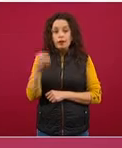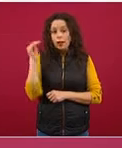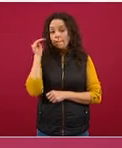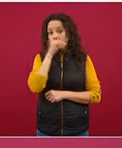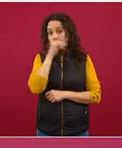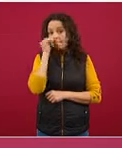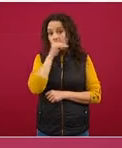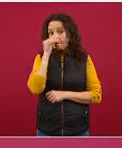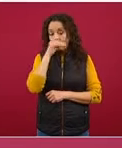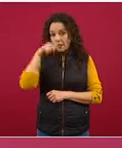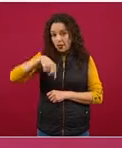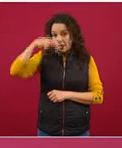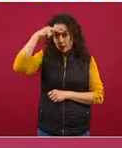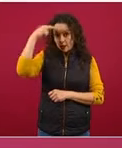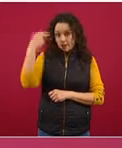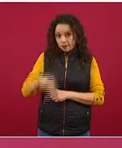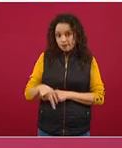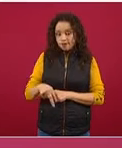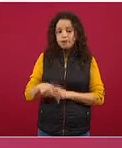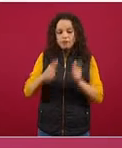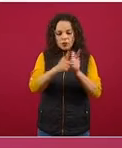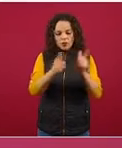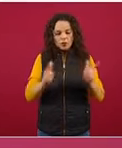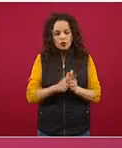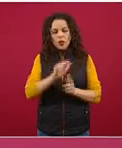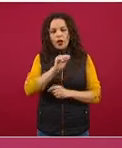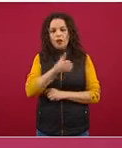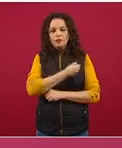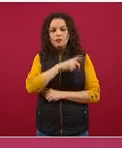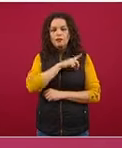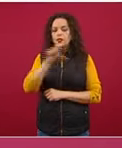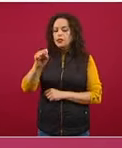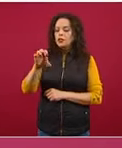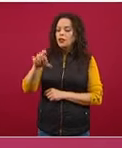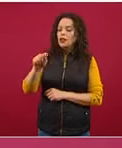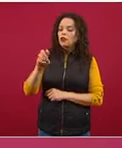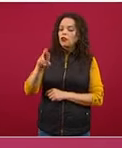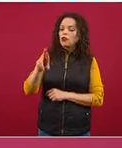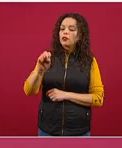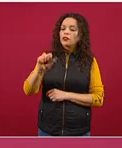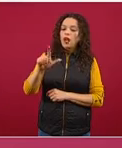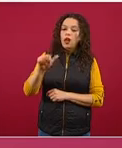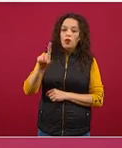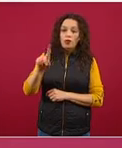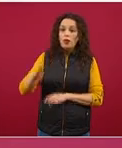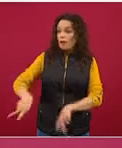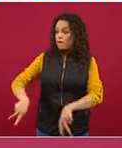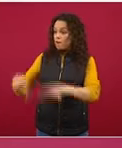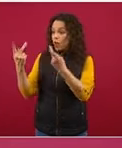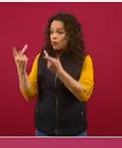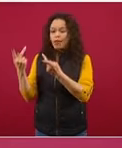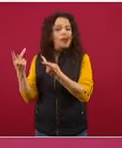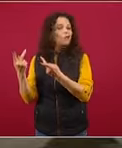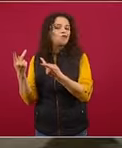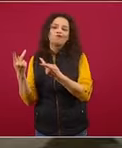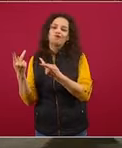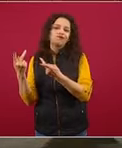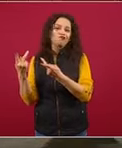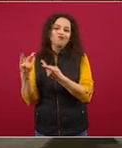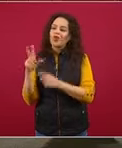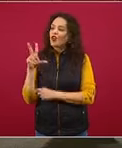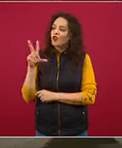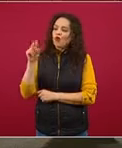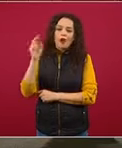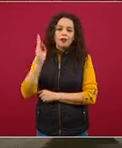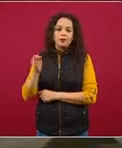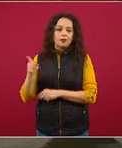en nuestro país. Si a usted se la venden, no la acepte, mejor vaya al centro de salud y ahí se la van a aplicar de forma